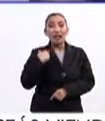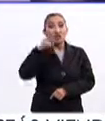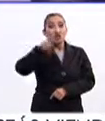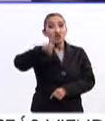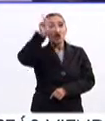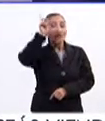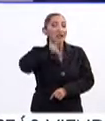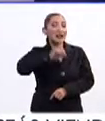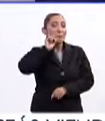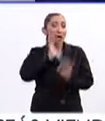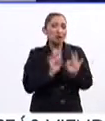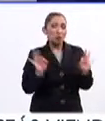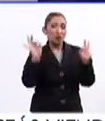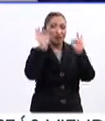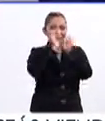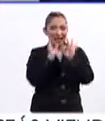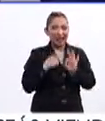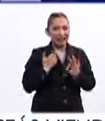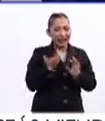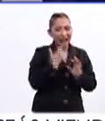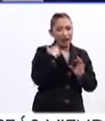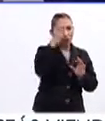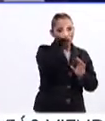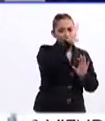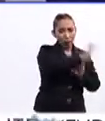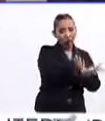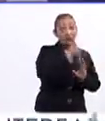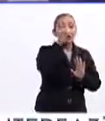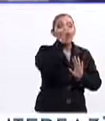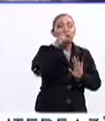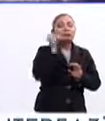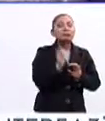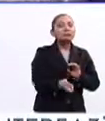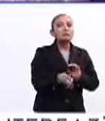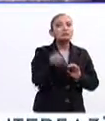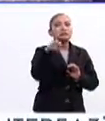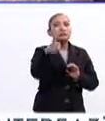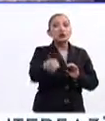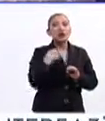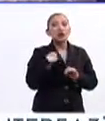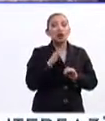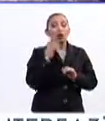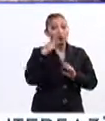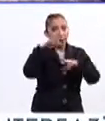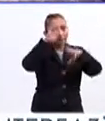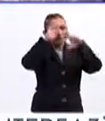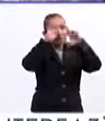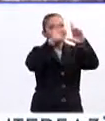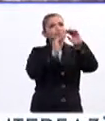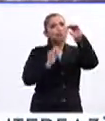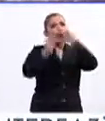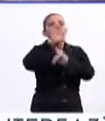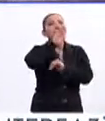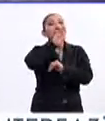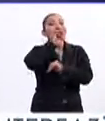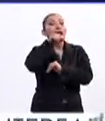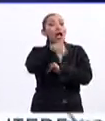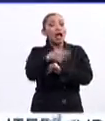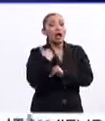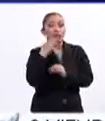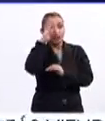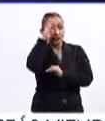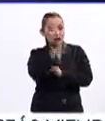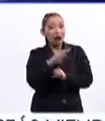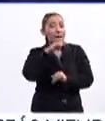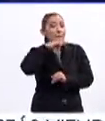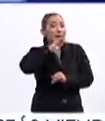más importantes de nuestros ancestros. Su nombre en lengua náhuatl significa nuestra venerada madre, y era considerada la